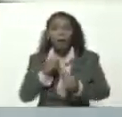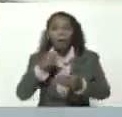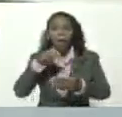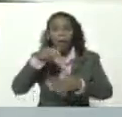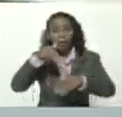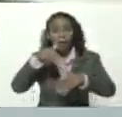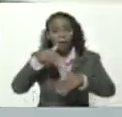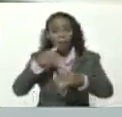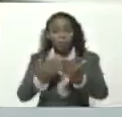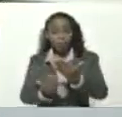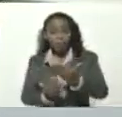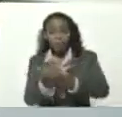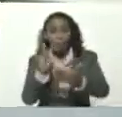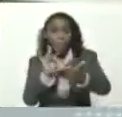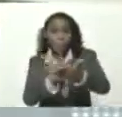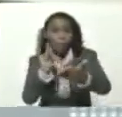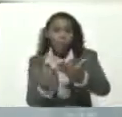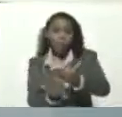votación.